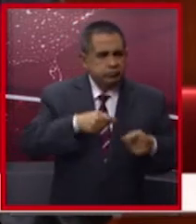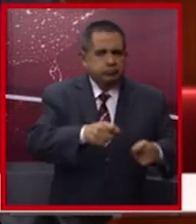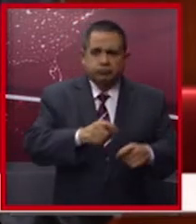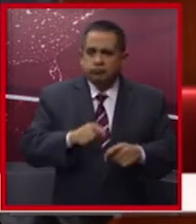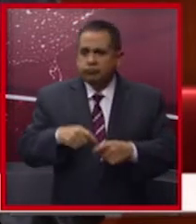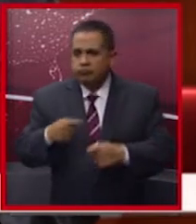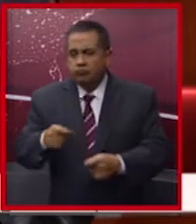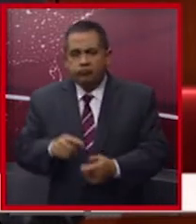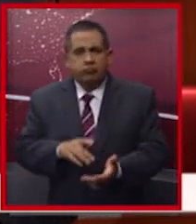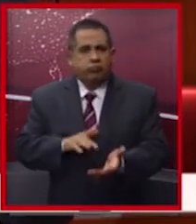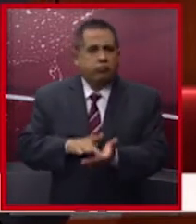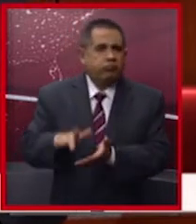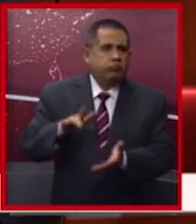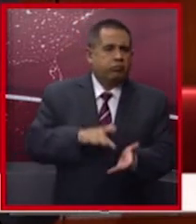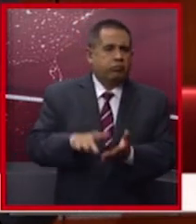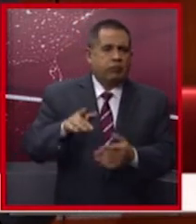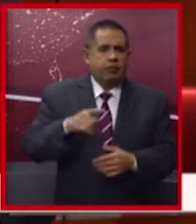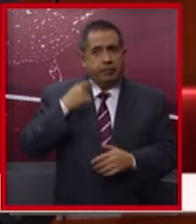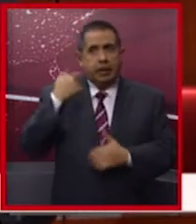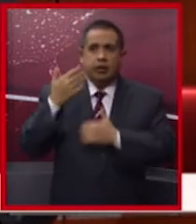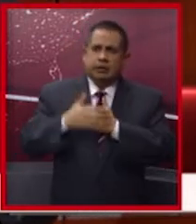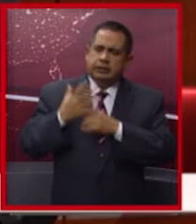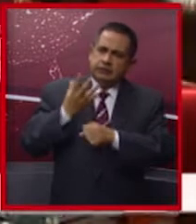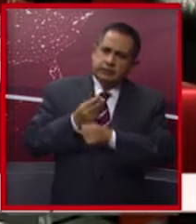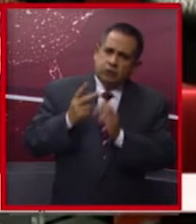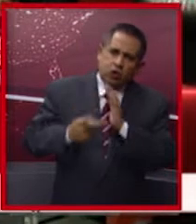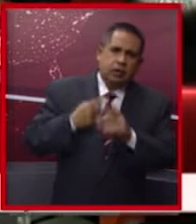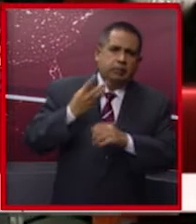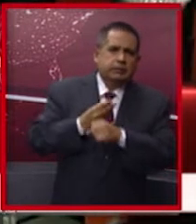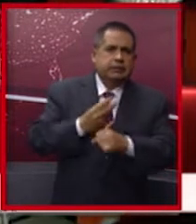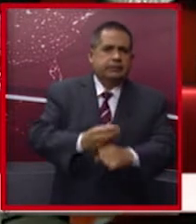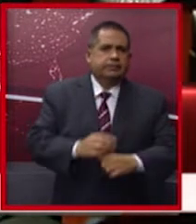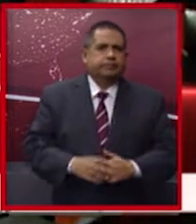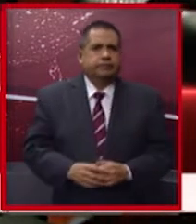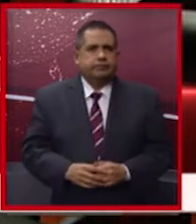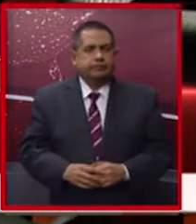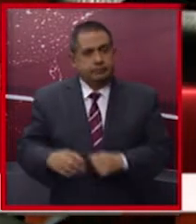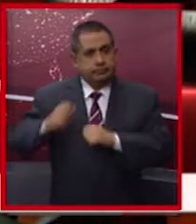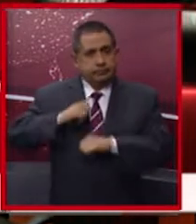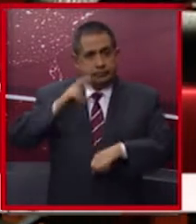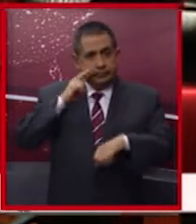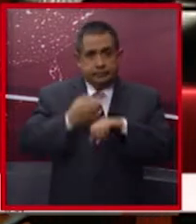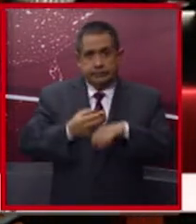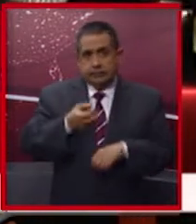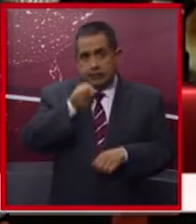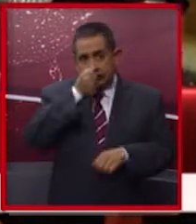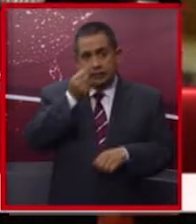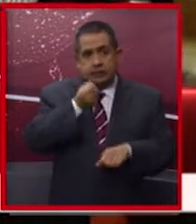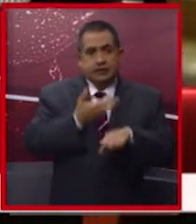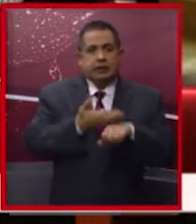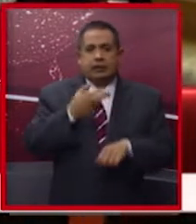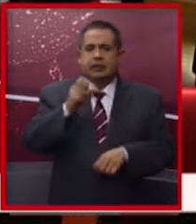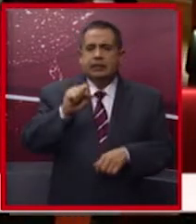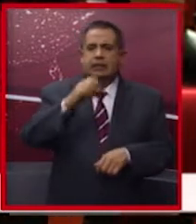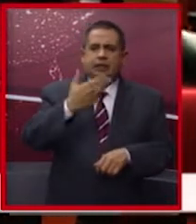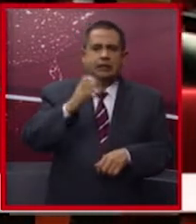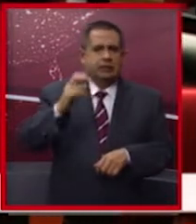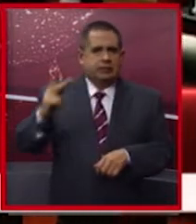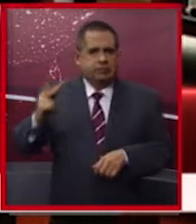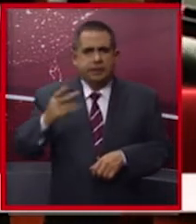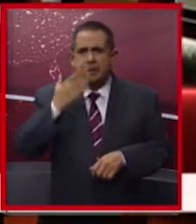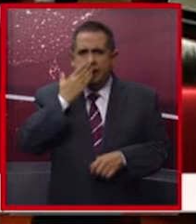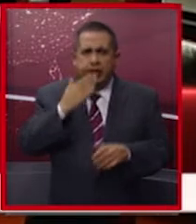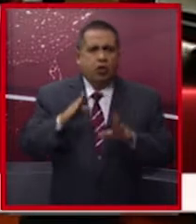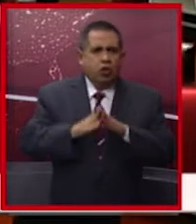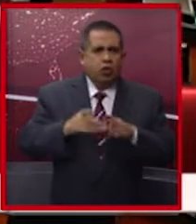también apoyar los esfuerzos de reconstrucción. El titular de la Secretaría de Hacienda afirmó que se han gestionado bien los